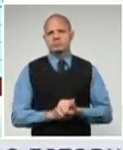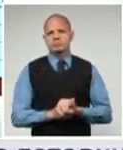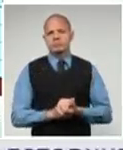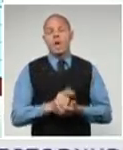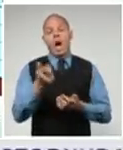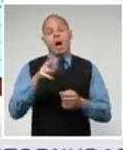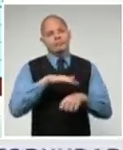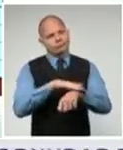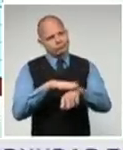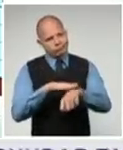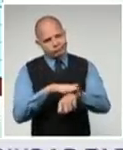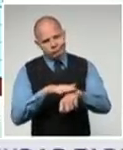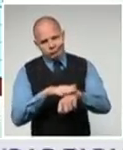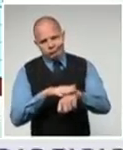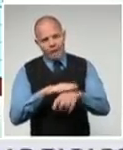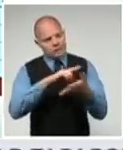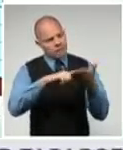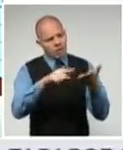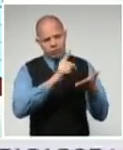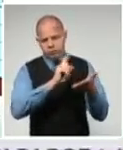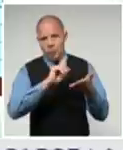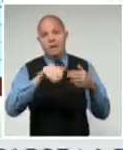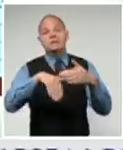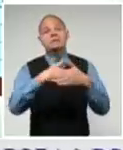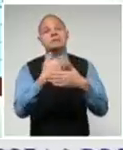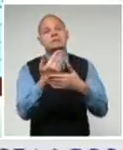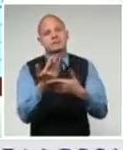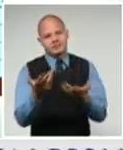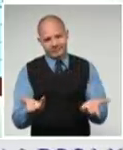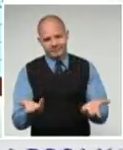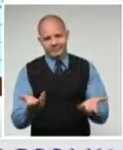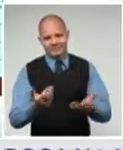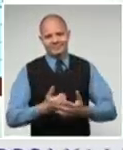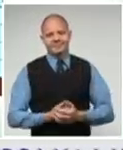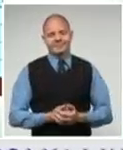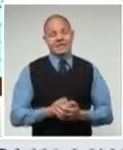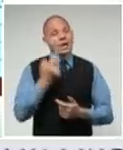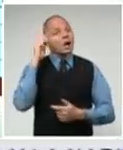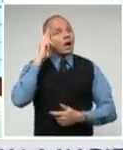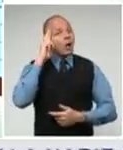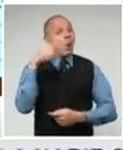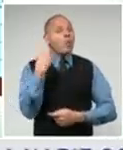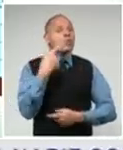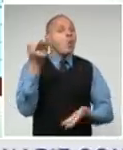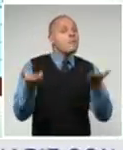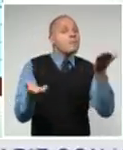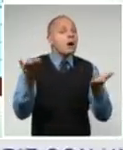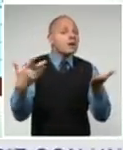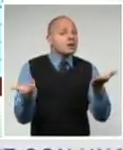Con el día anterior. Acuérdense que estamos evaluando el comportamiento en los últimos 15 días.